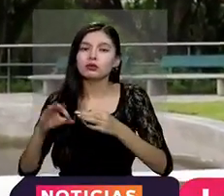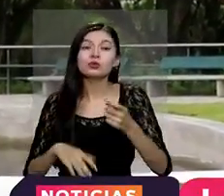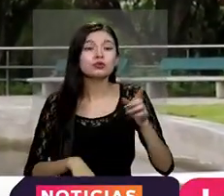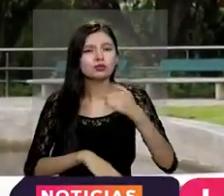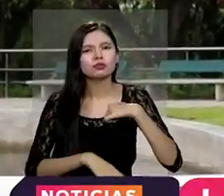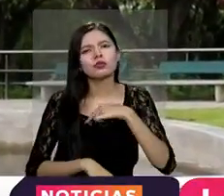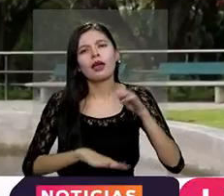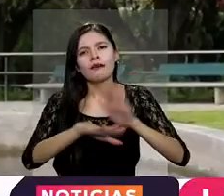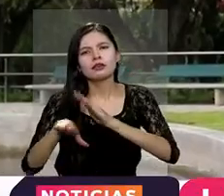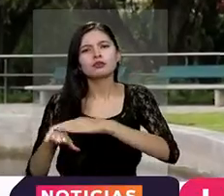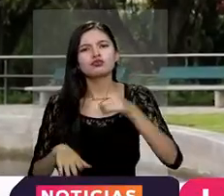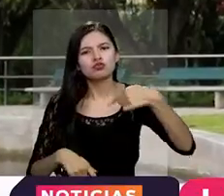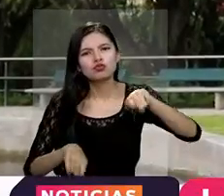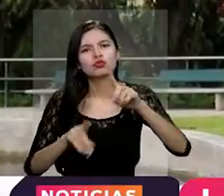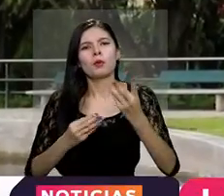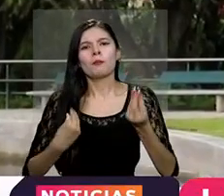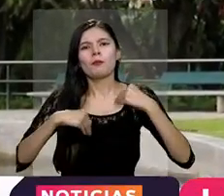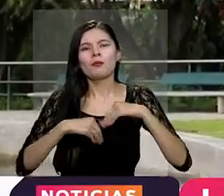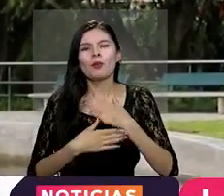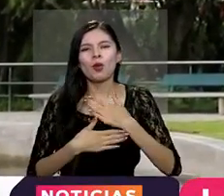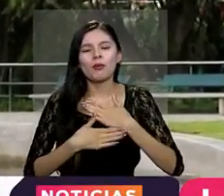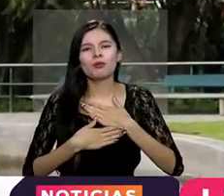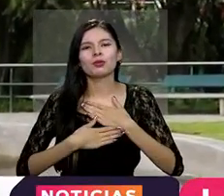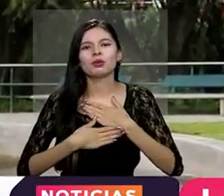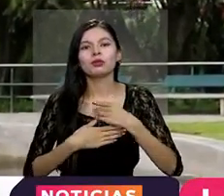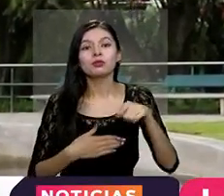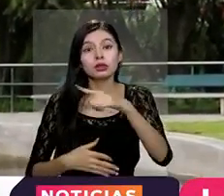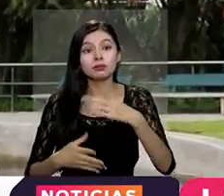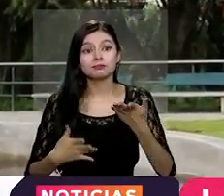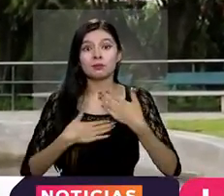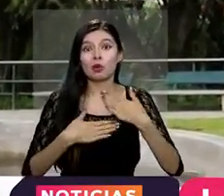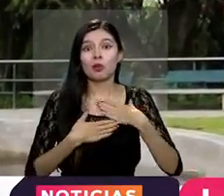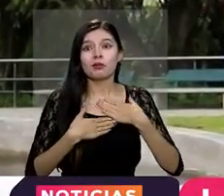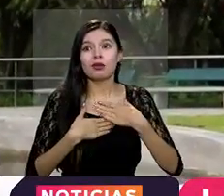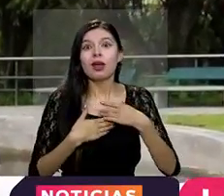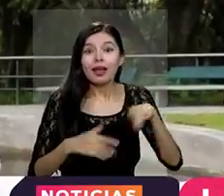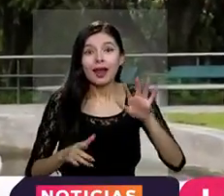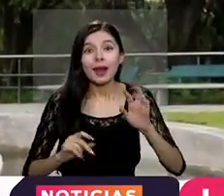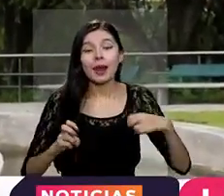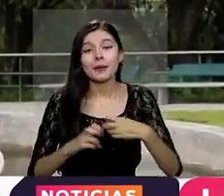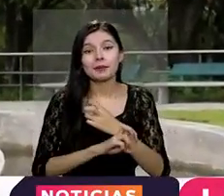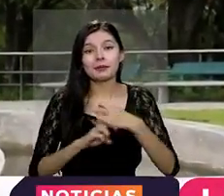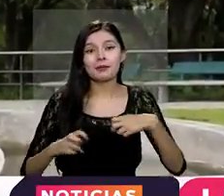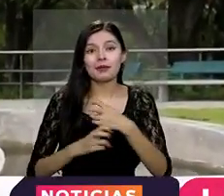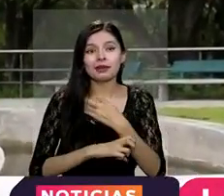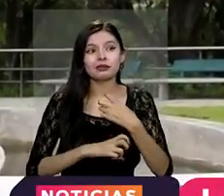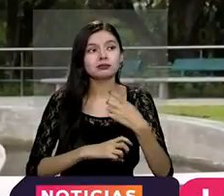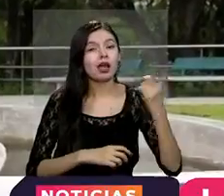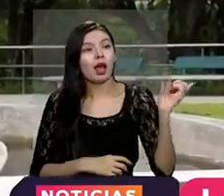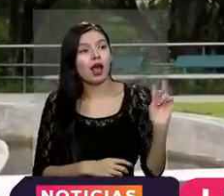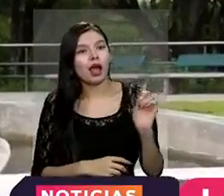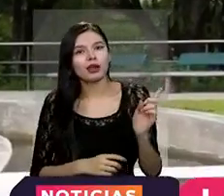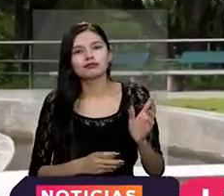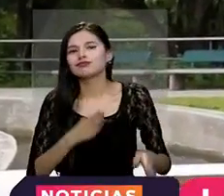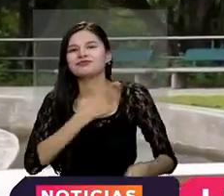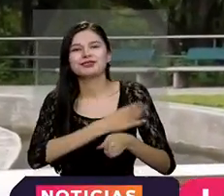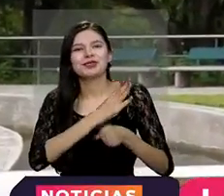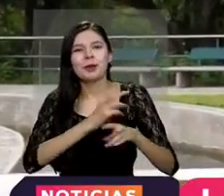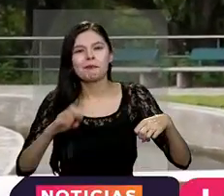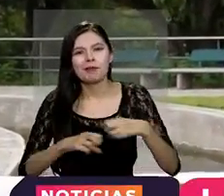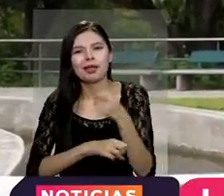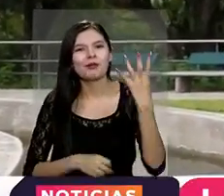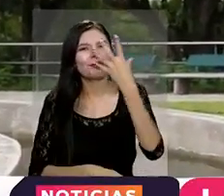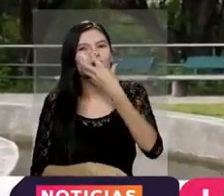se apropien en la medida que haya apropiación por parte de ellos. Este parque, al pasar los años, seguirá siendo un parque